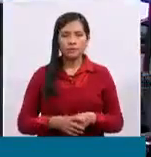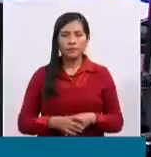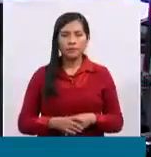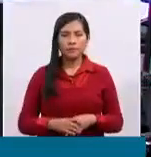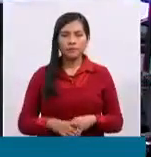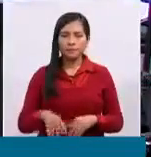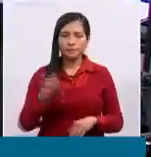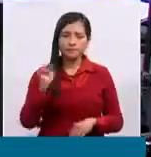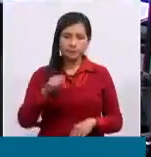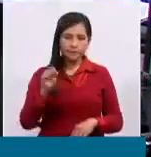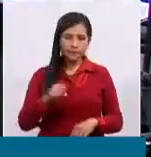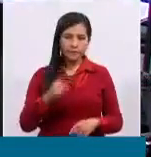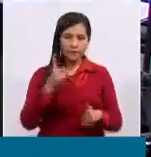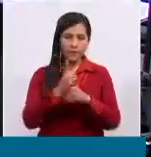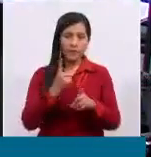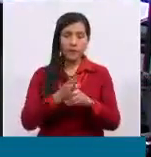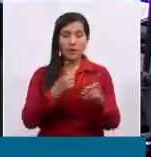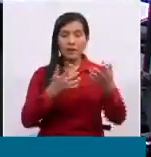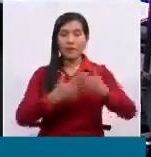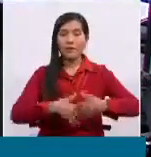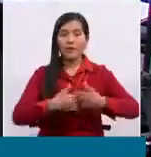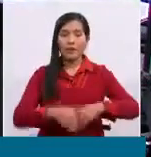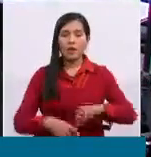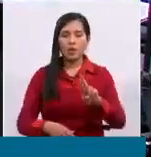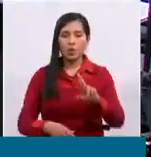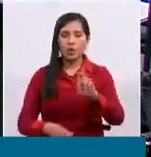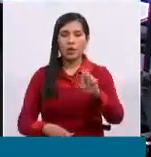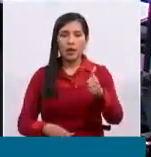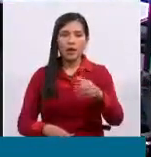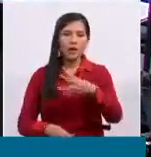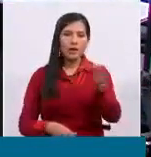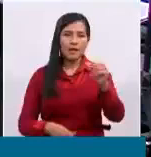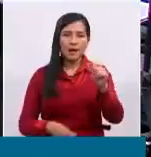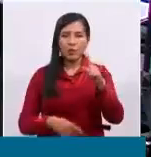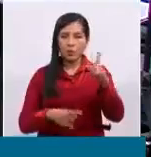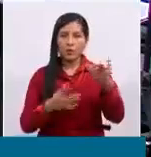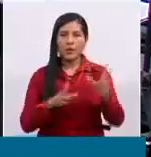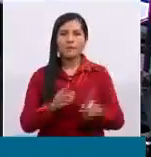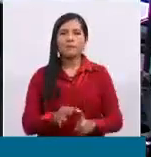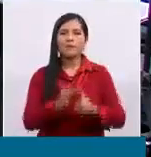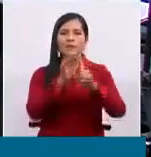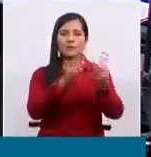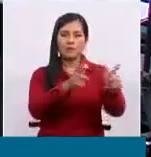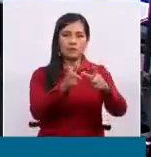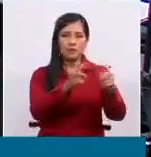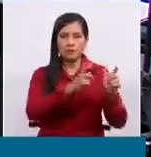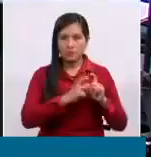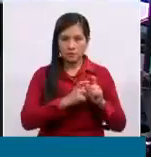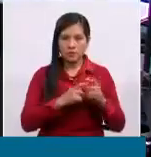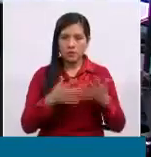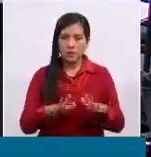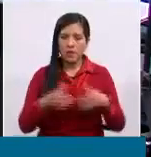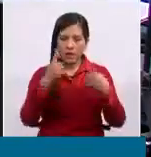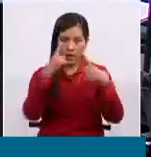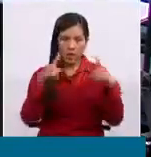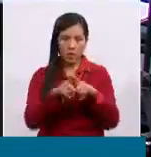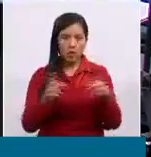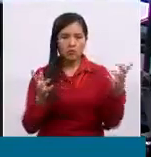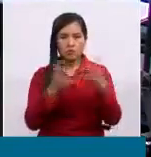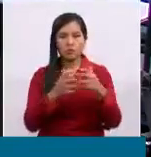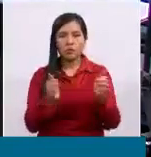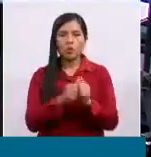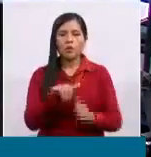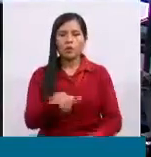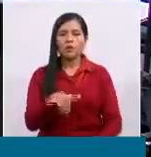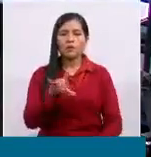Bueno, cabalmente la planta de amoníaco va a ser uno de nuestros principales proveedores. Es más, se suscribió un convenio con YPP para